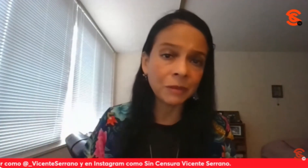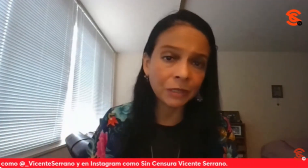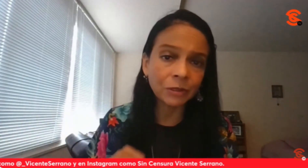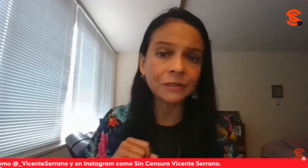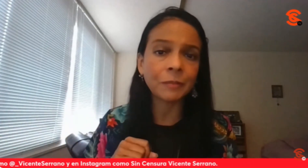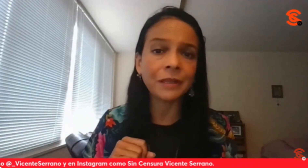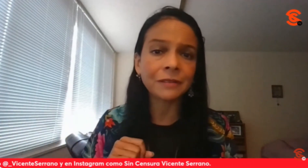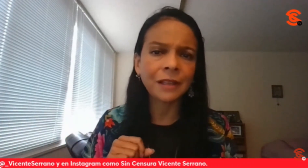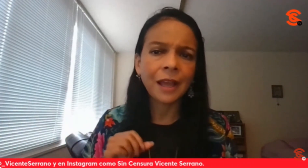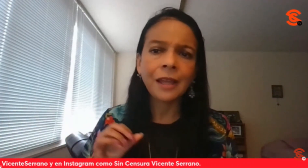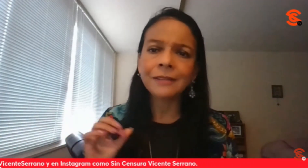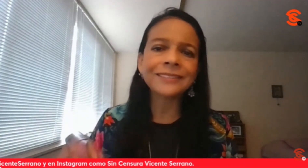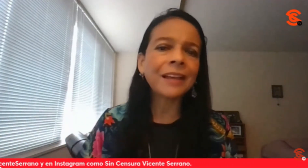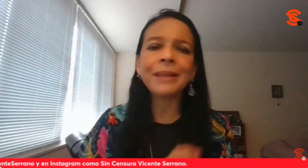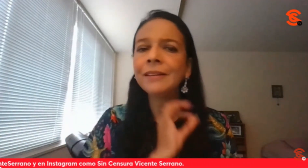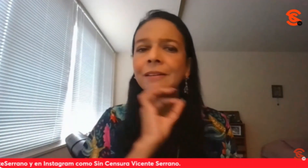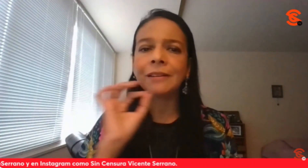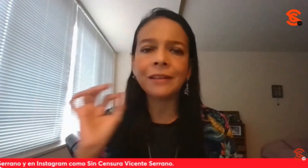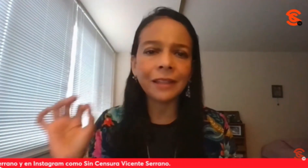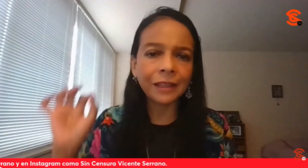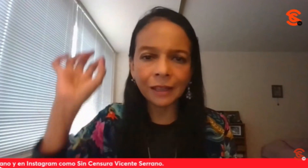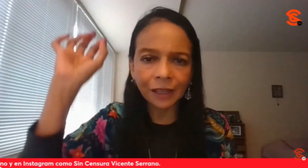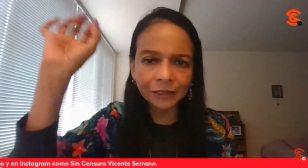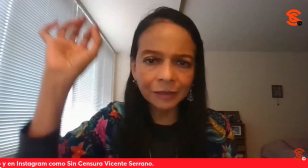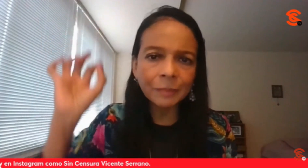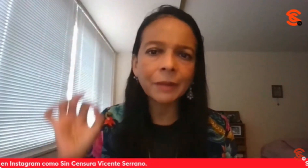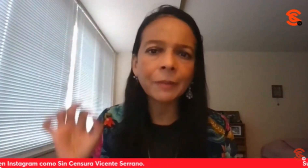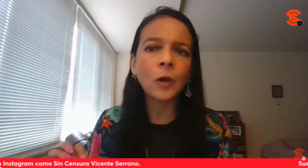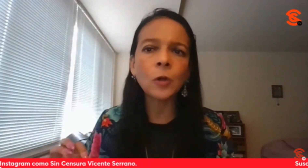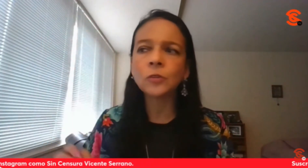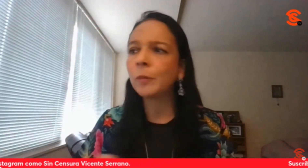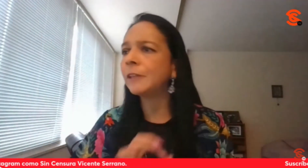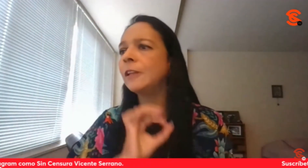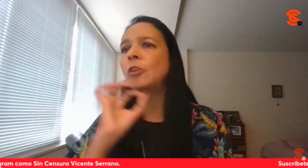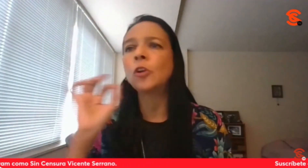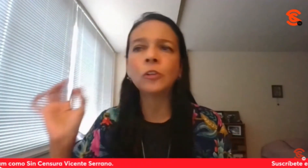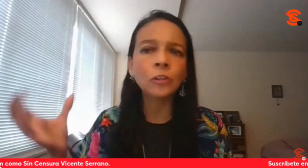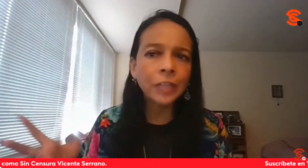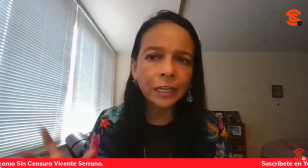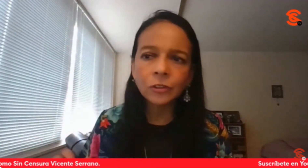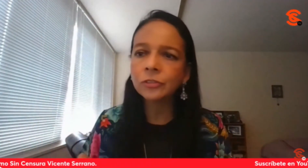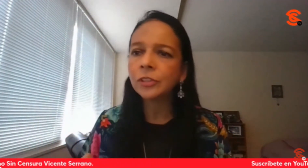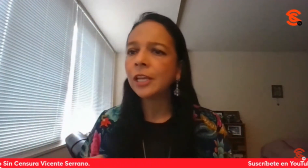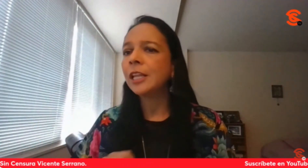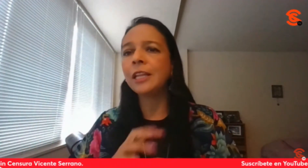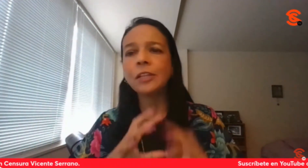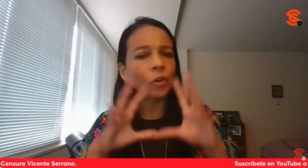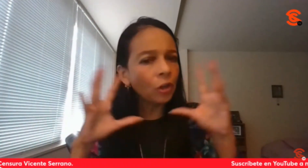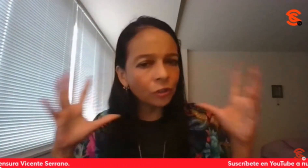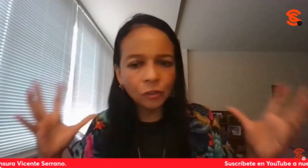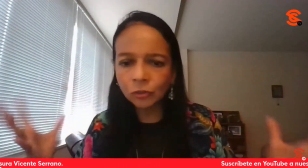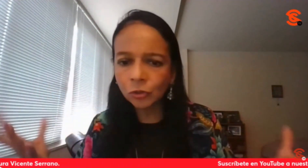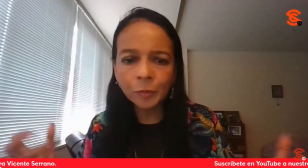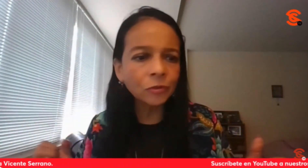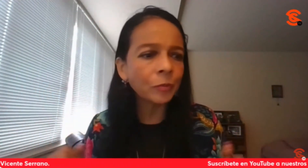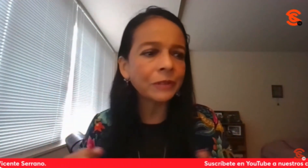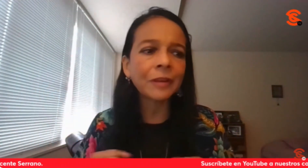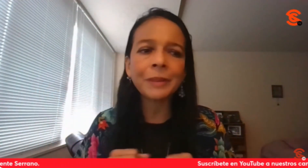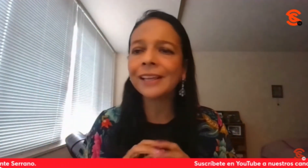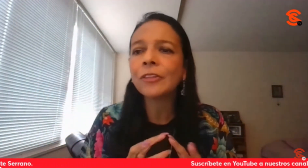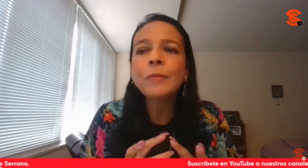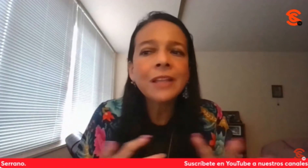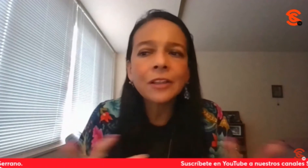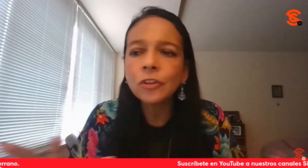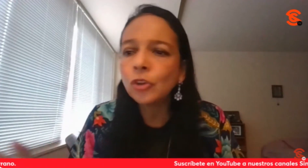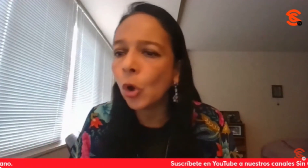están viviendo en este país, se saben de arriba para abajo los nombres de todos los narcos, de todos los grupos